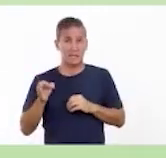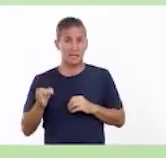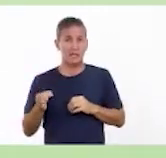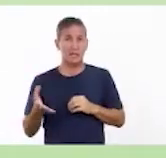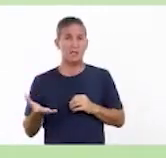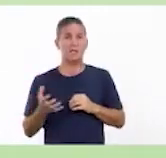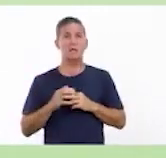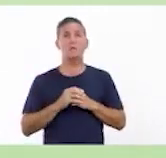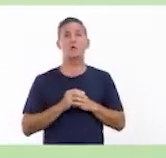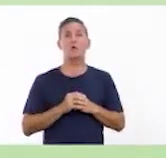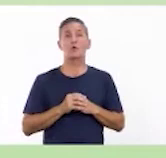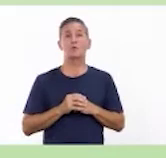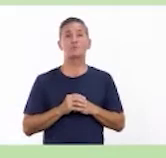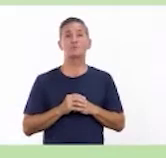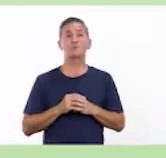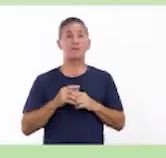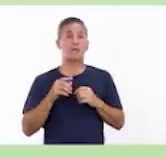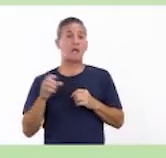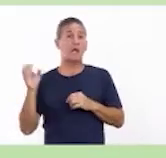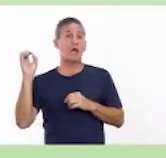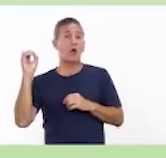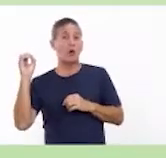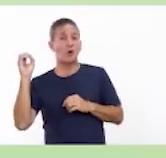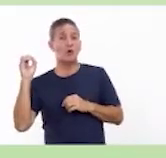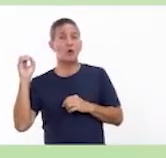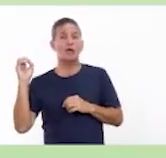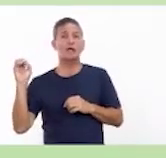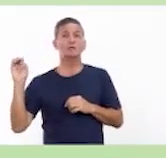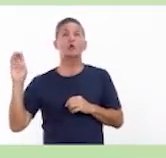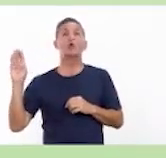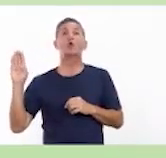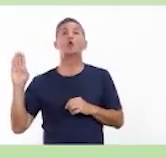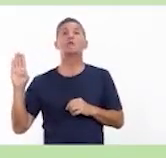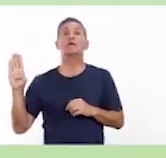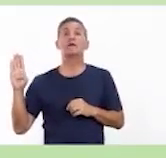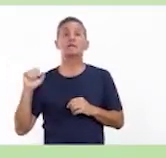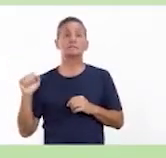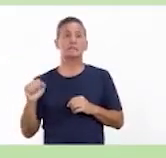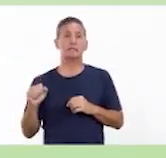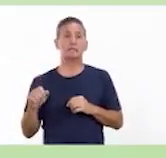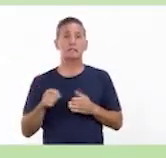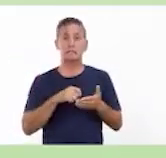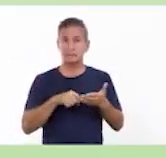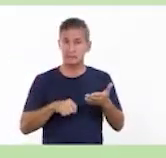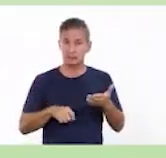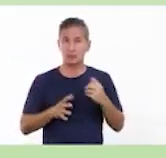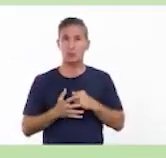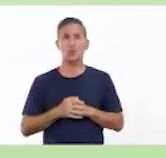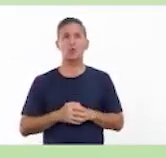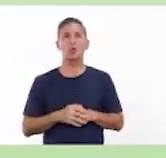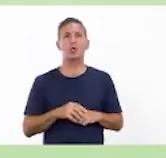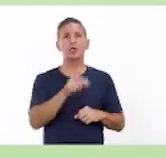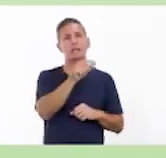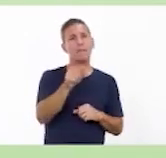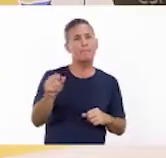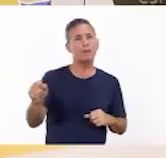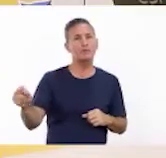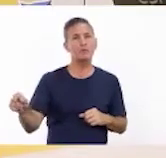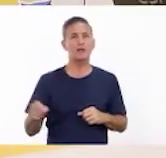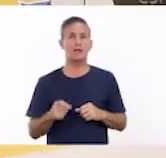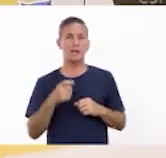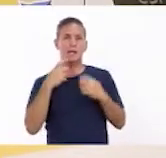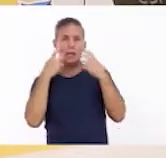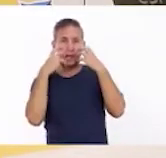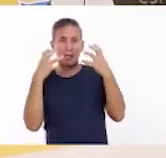del realismo, de Honorato de Balzac, el escritor, y personajes